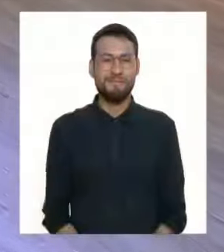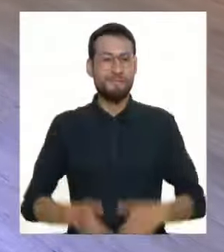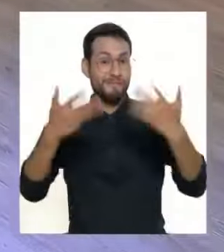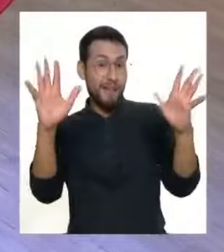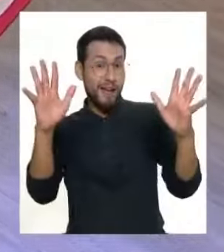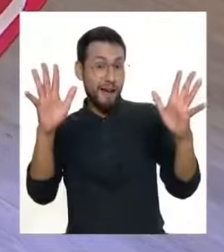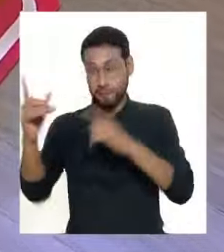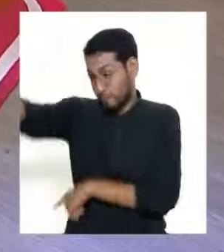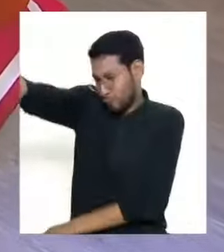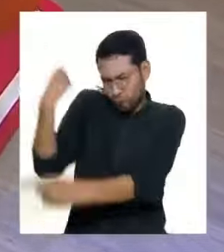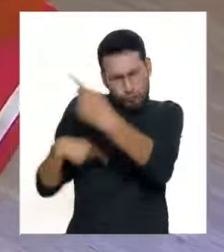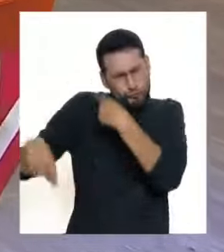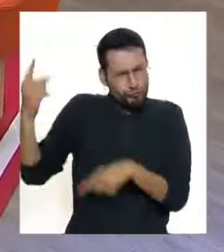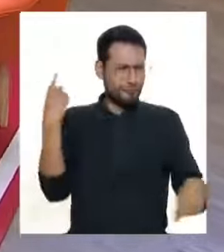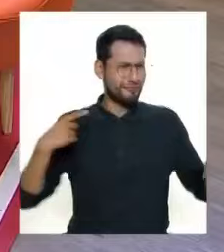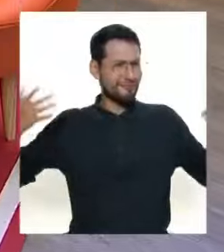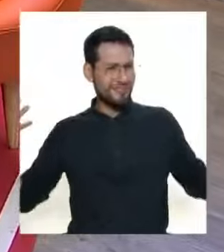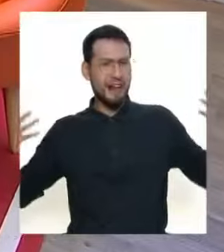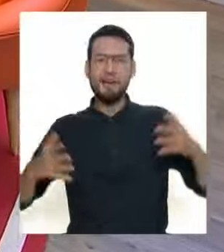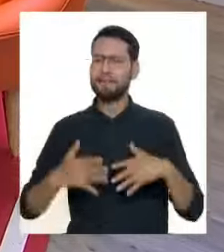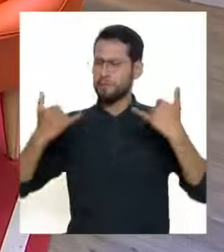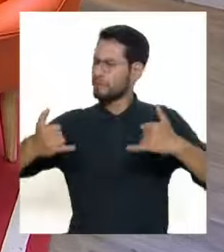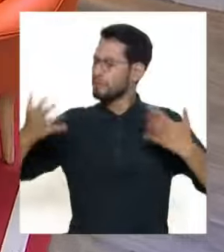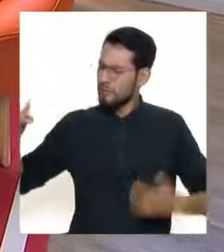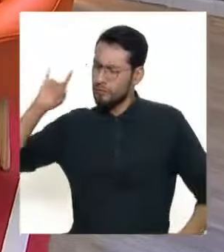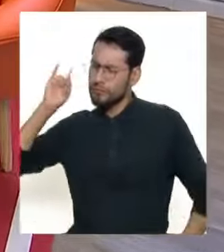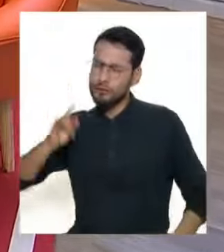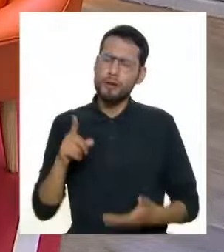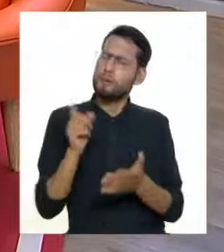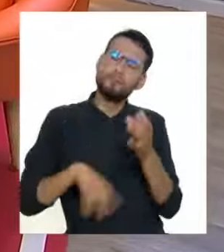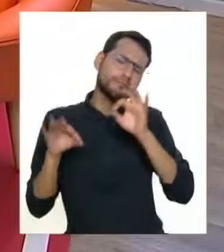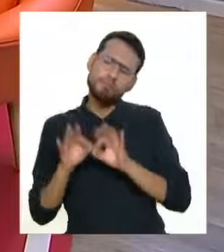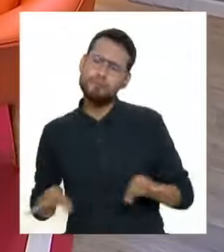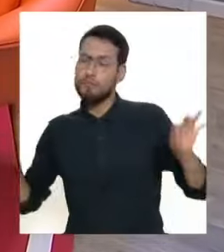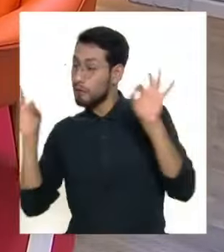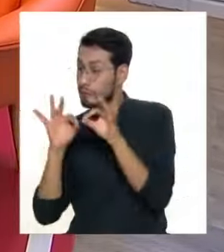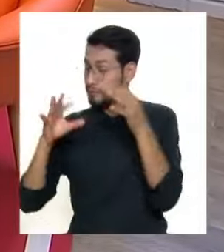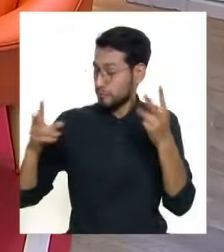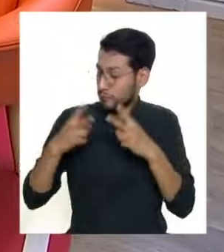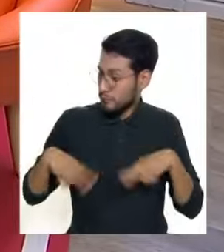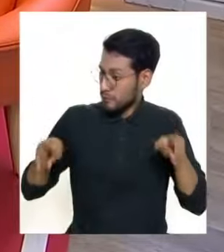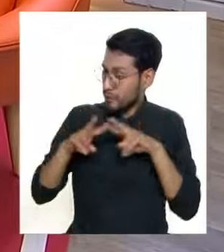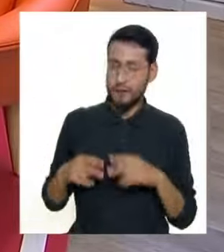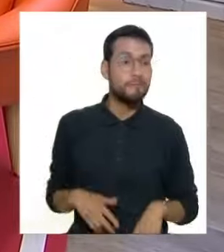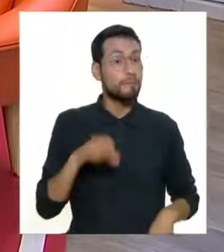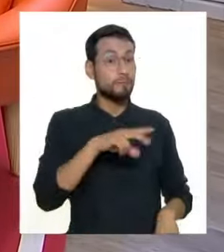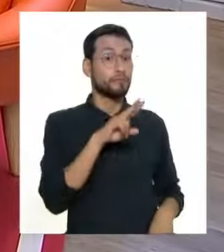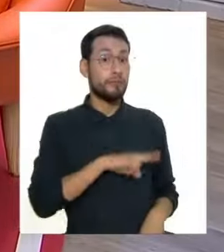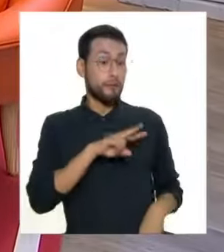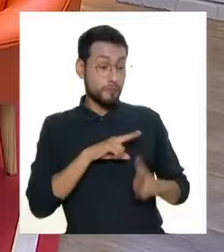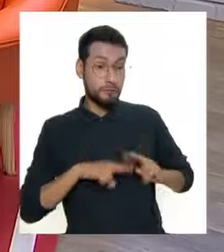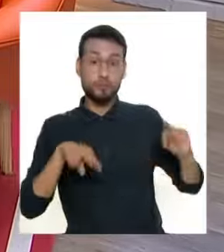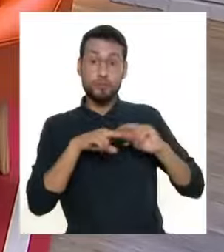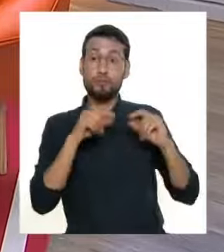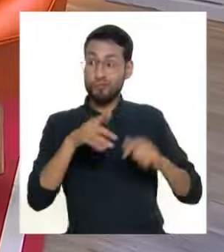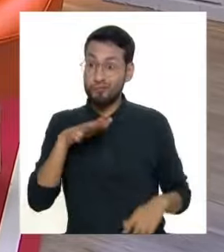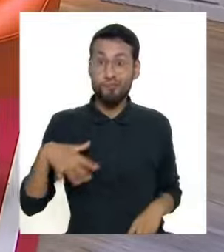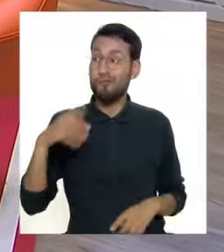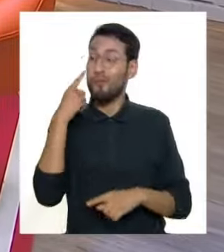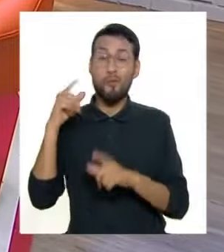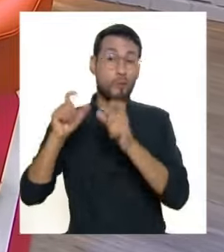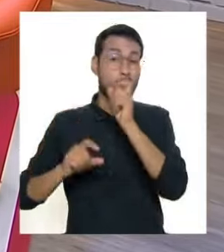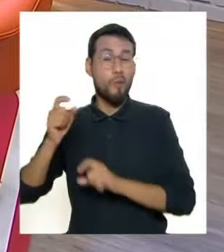Ya estamos de regreso. Mi querida Uchi, ¿cuál es la importancia de los valores? Ajá, desde los valores inspiradores de nuestros